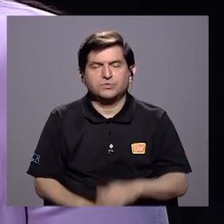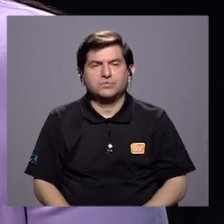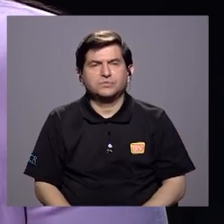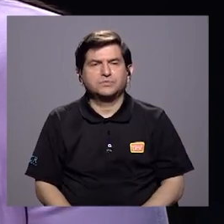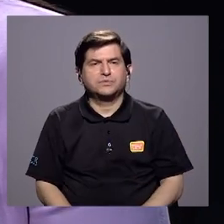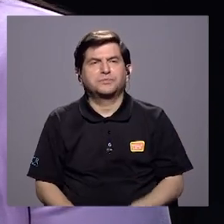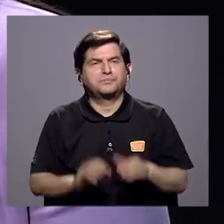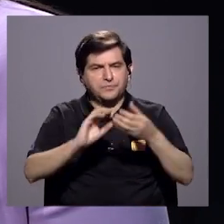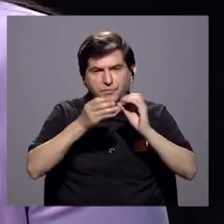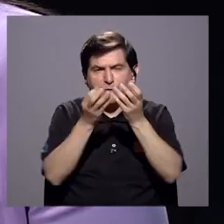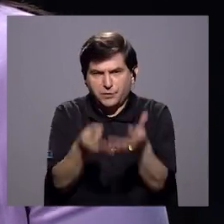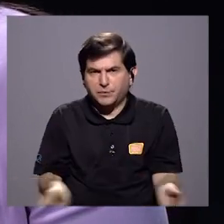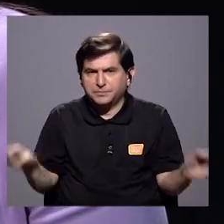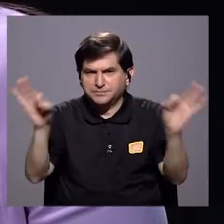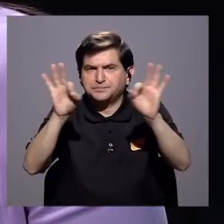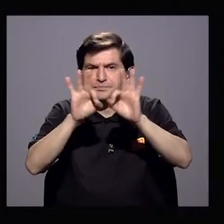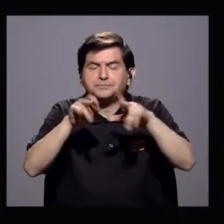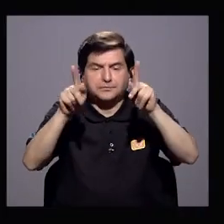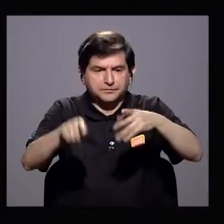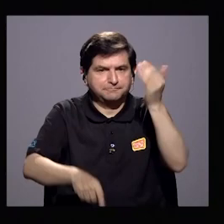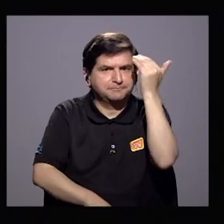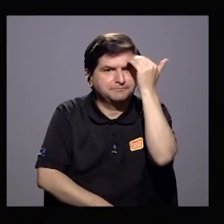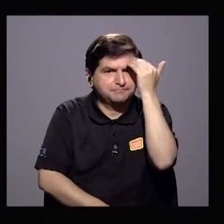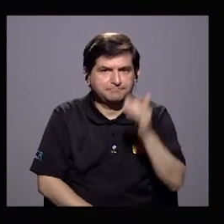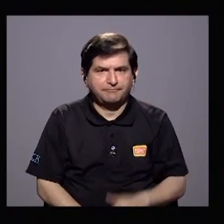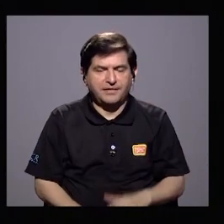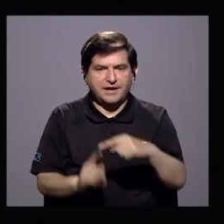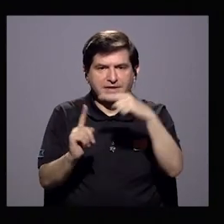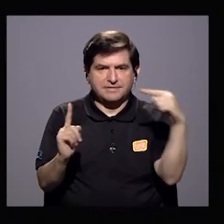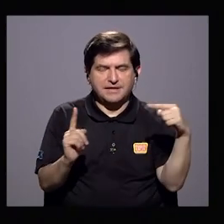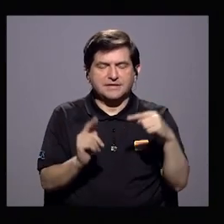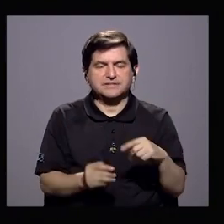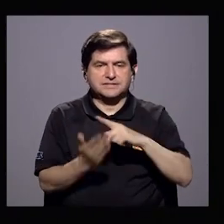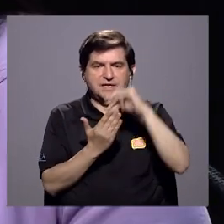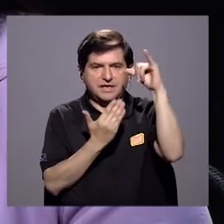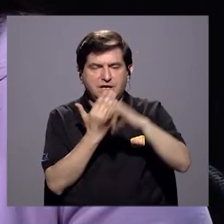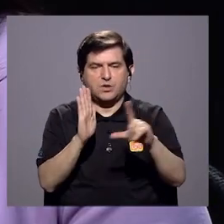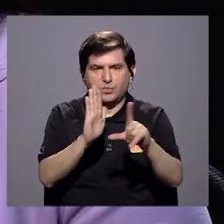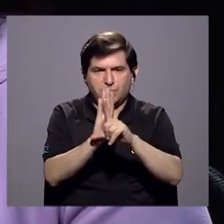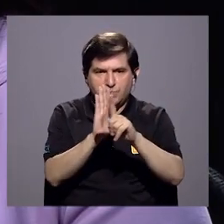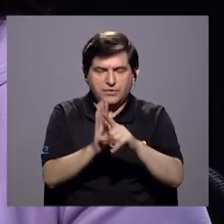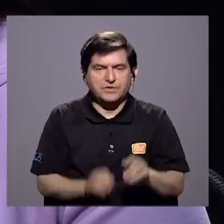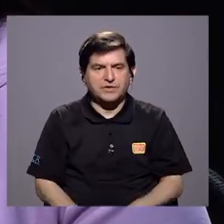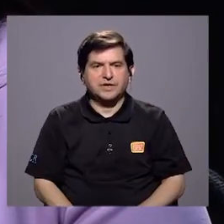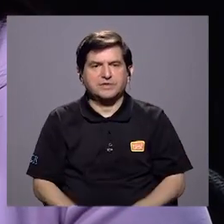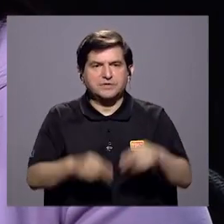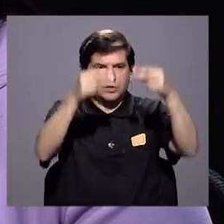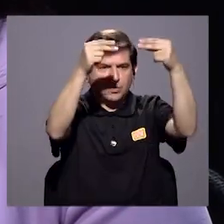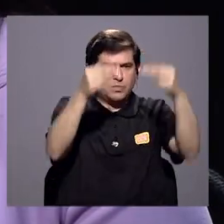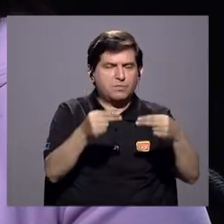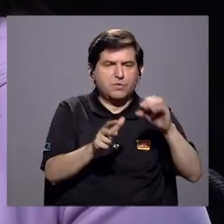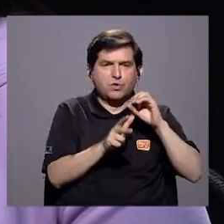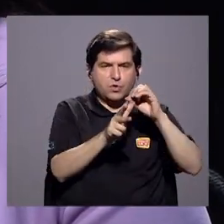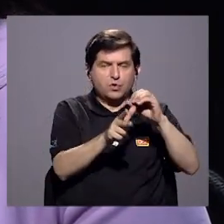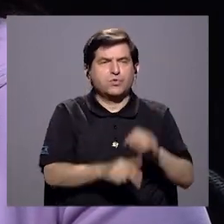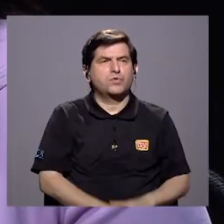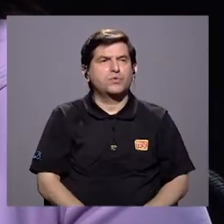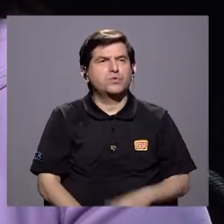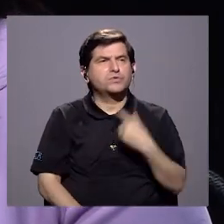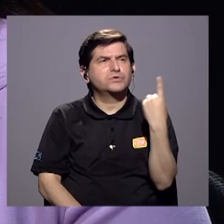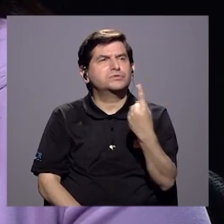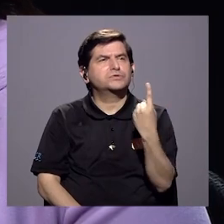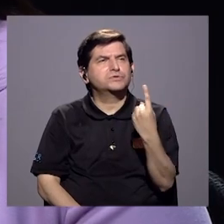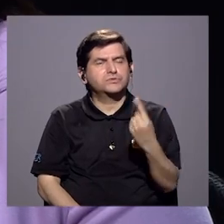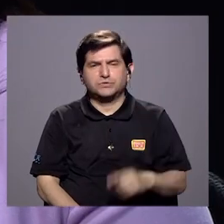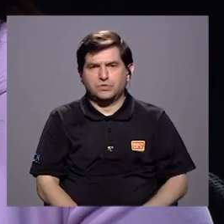datos que son importantes que la gente sepa, a partir de la entrada en el proyecto de ley, la planilla de octubre era de alrededor, solo planilla